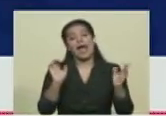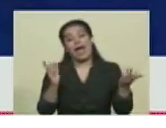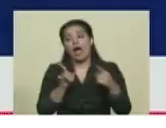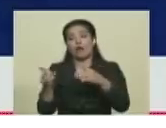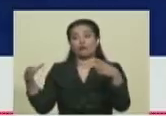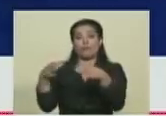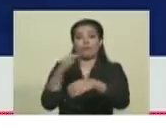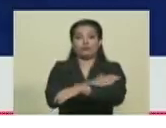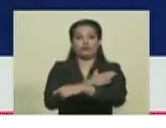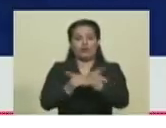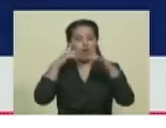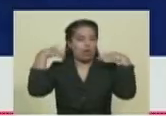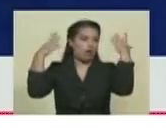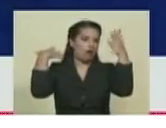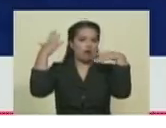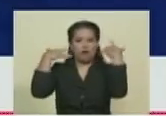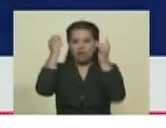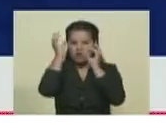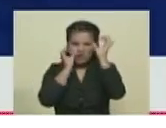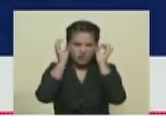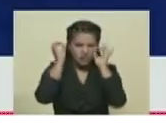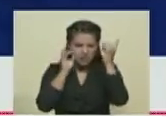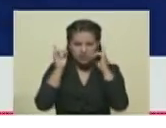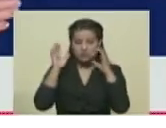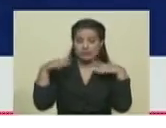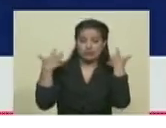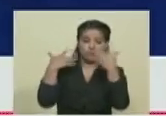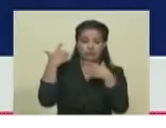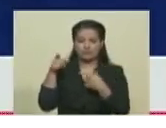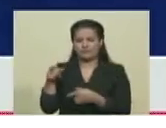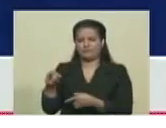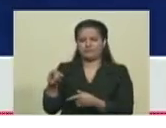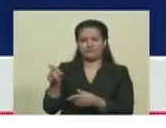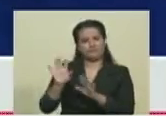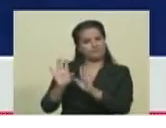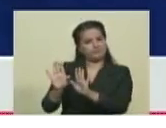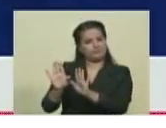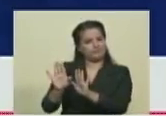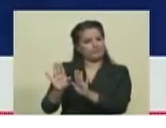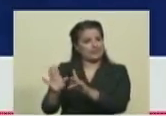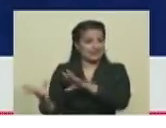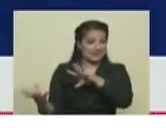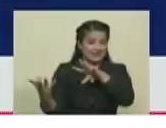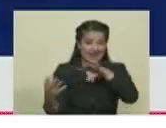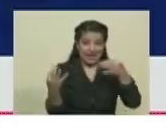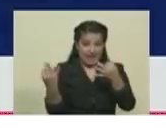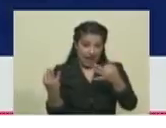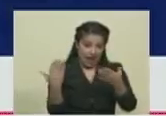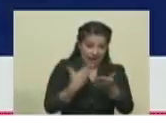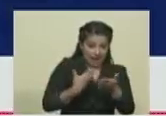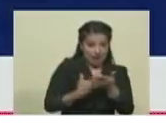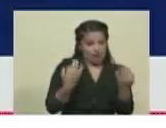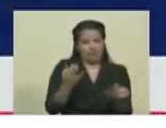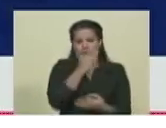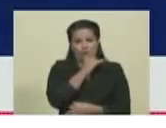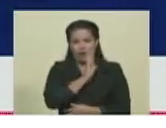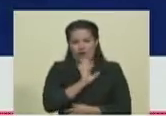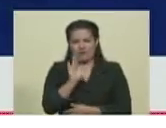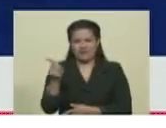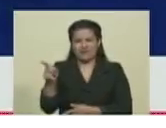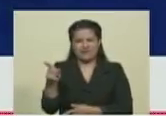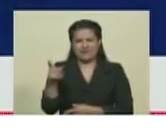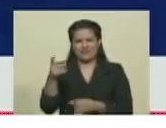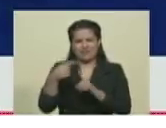ver con algunas cosas que están pasando que con la realidad. Es absolutamente extrañado de la realidad,